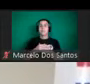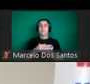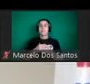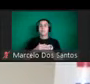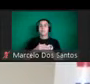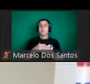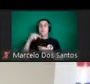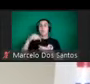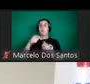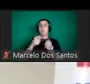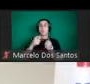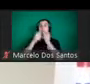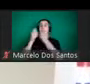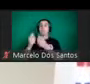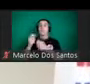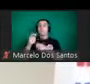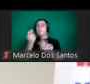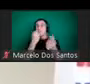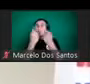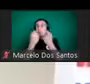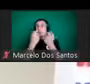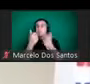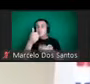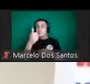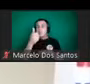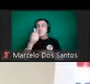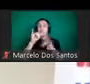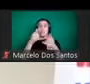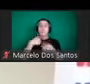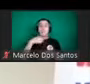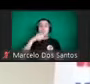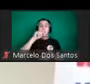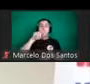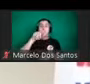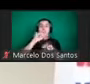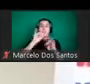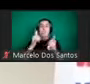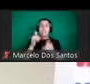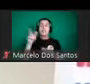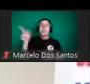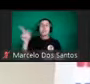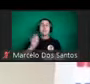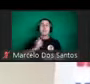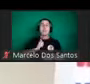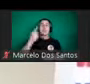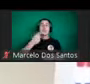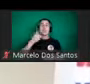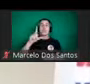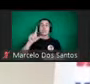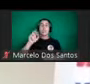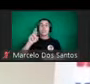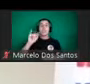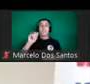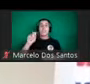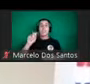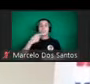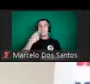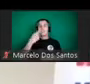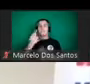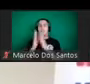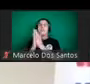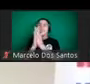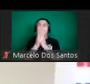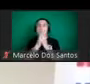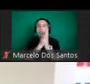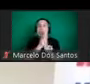Teniendo en cuenta lo que acaba de indicarnos la señora Gloria Benítez, si por favor apagan sus